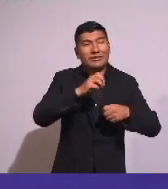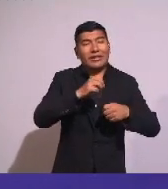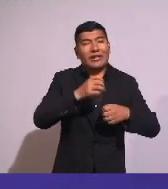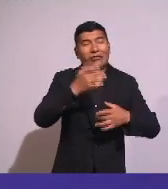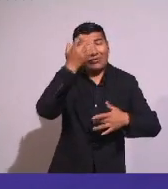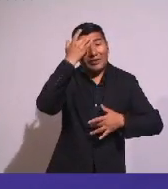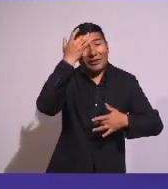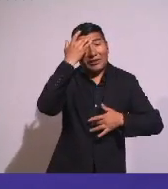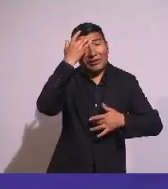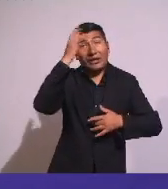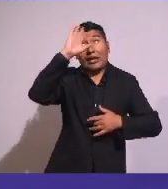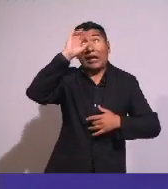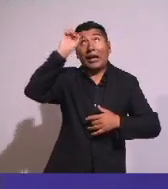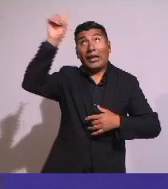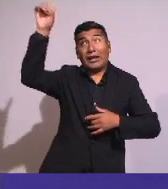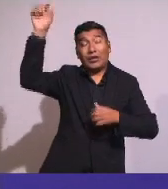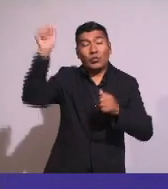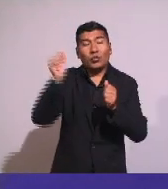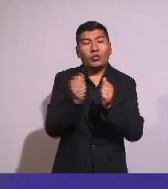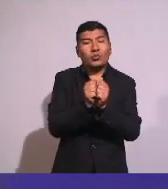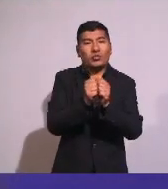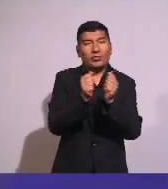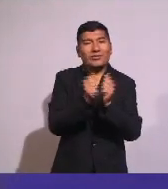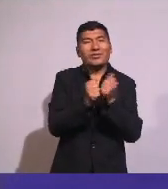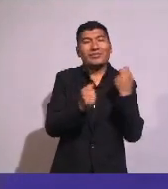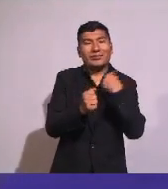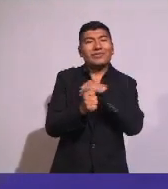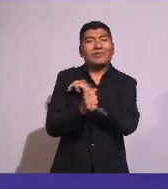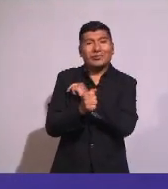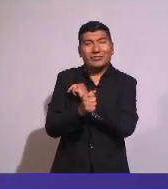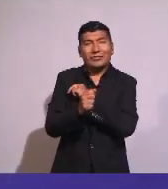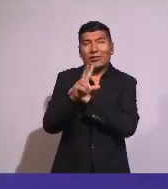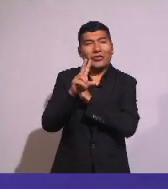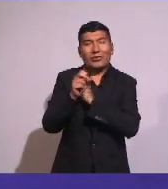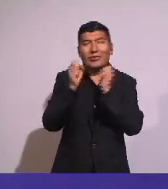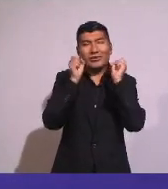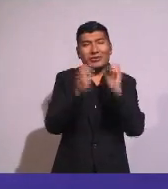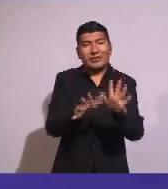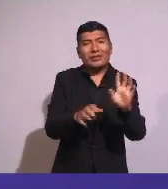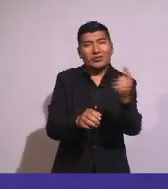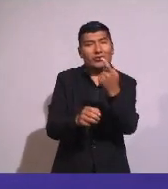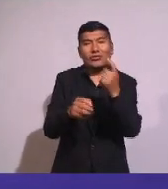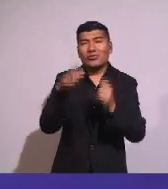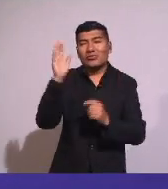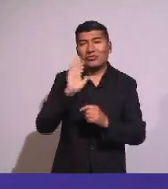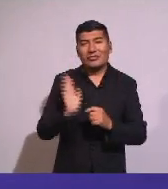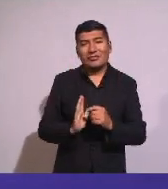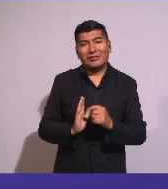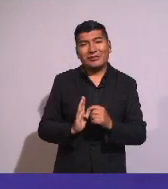él está con nosotros no nos abandona jamás